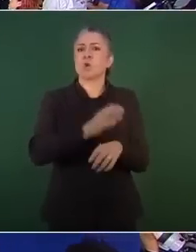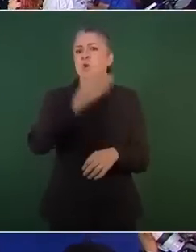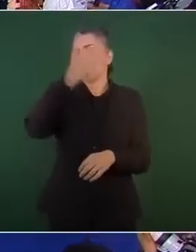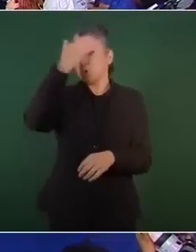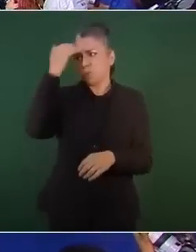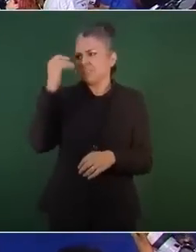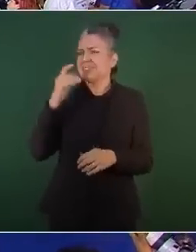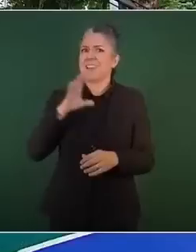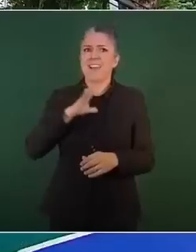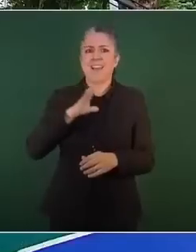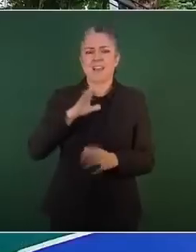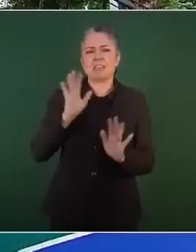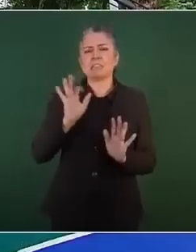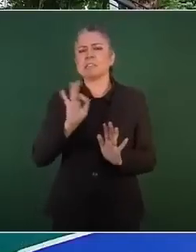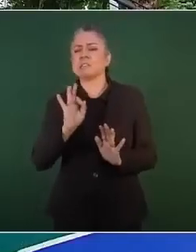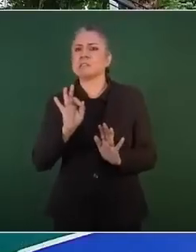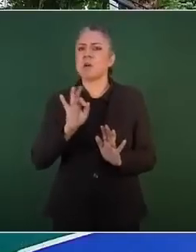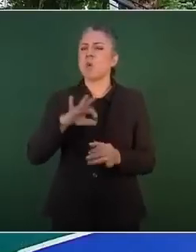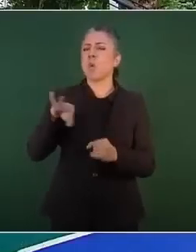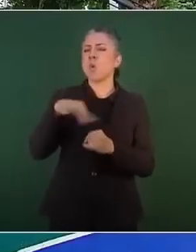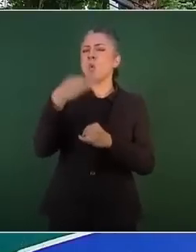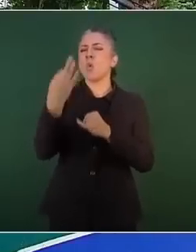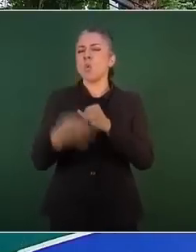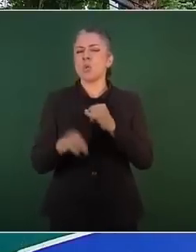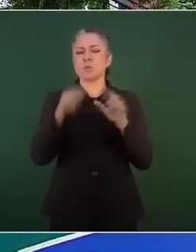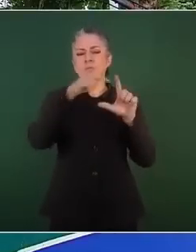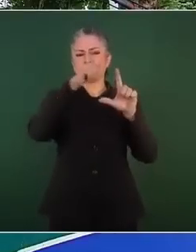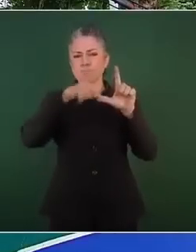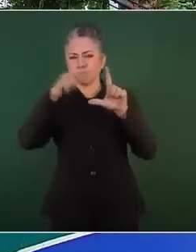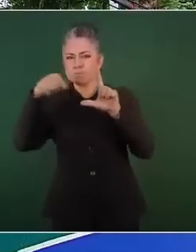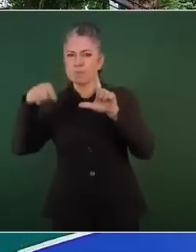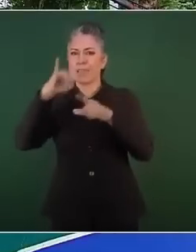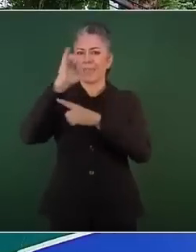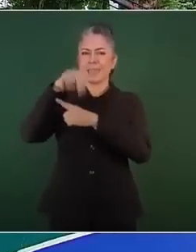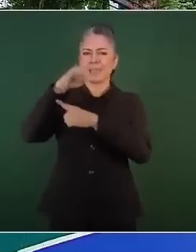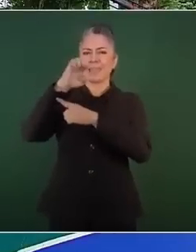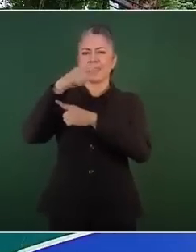informe, la última encuesta del INEGI.